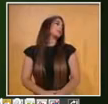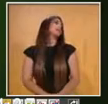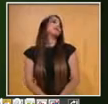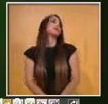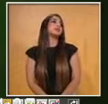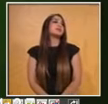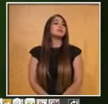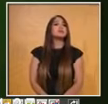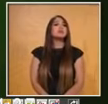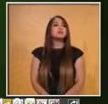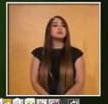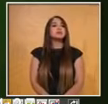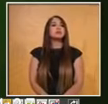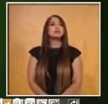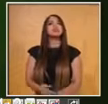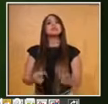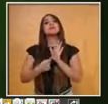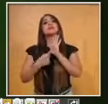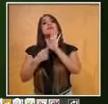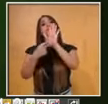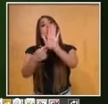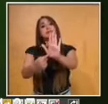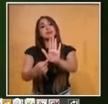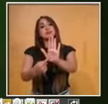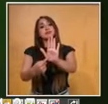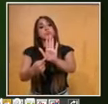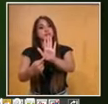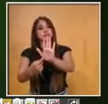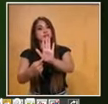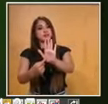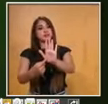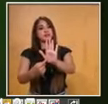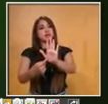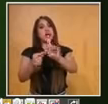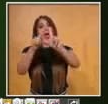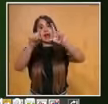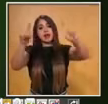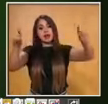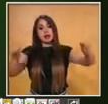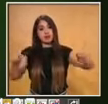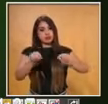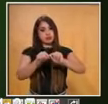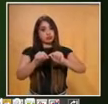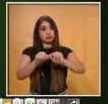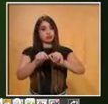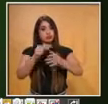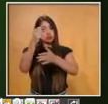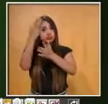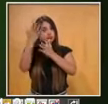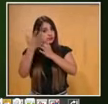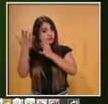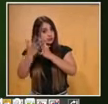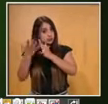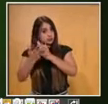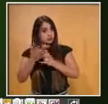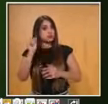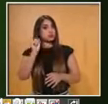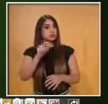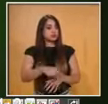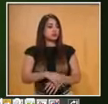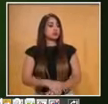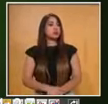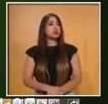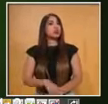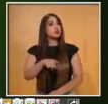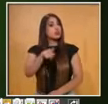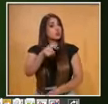En pantalla te vamos a mostrar unos rectángulos que están divididos también. Tú nos vas a ayudar a identificar el